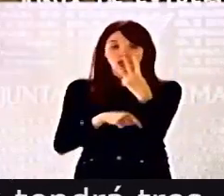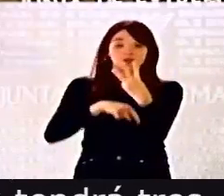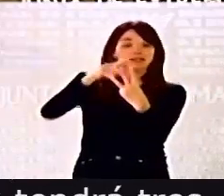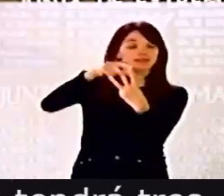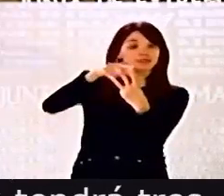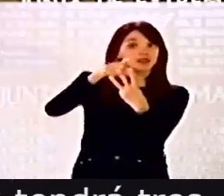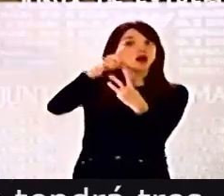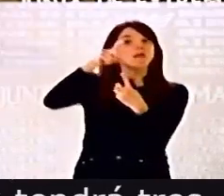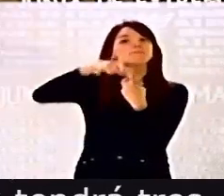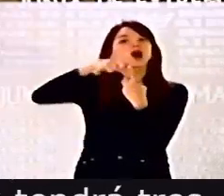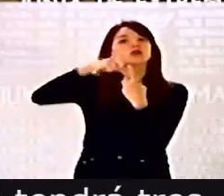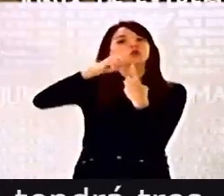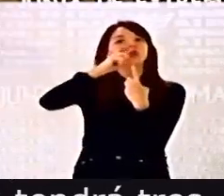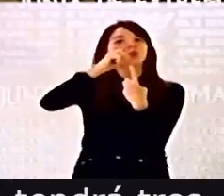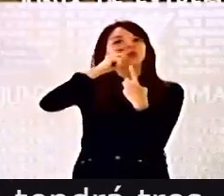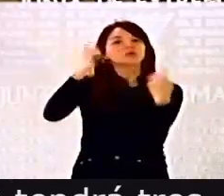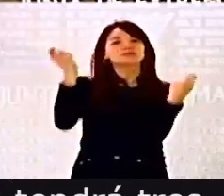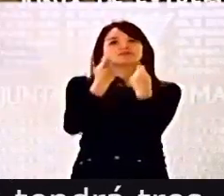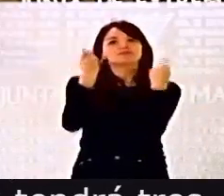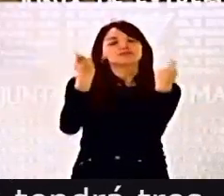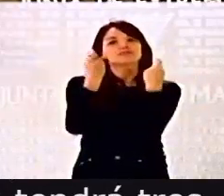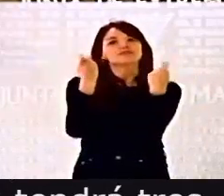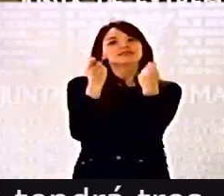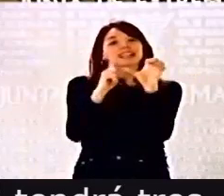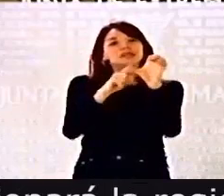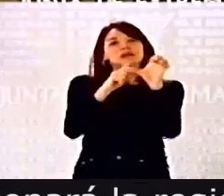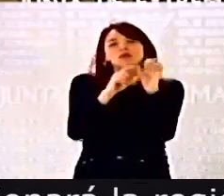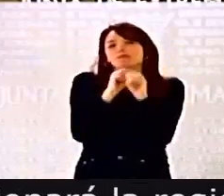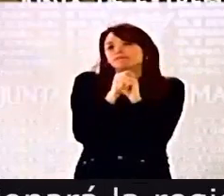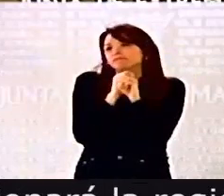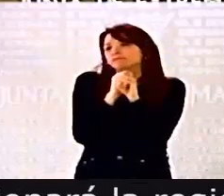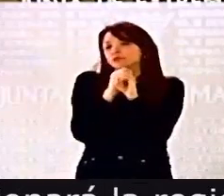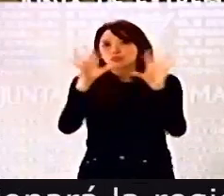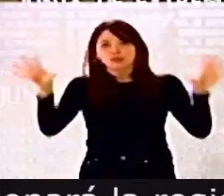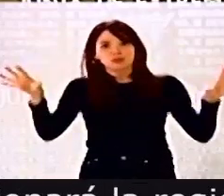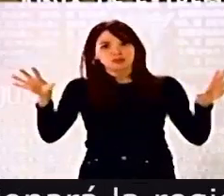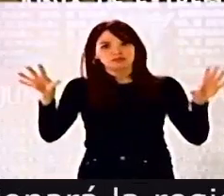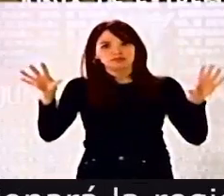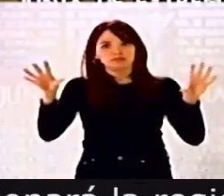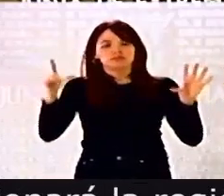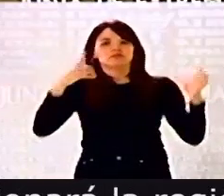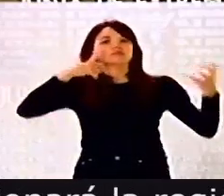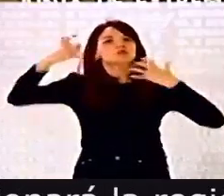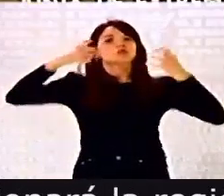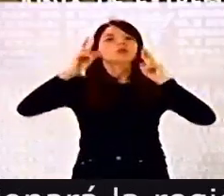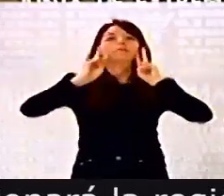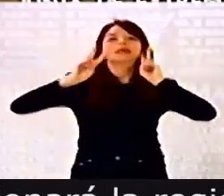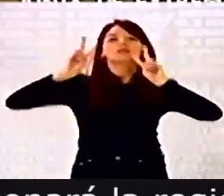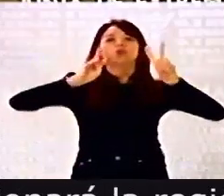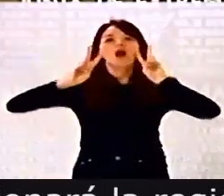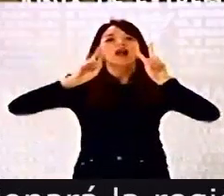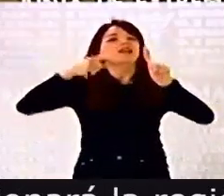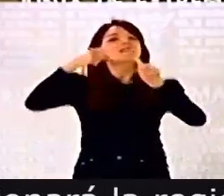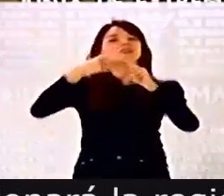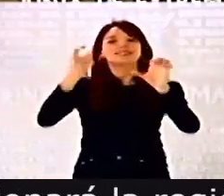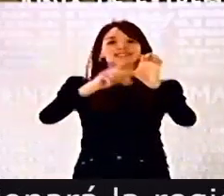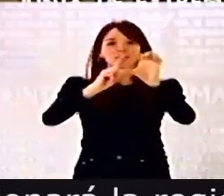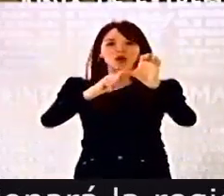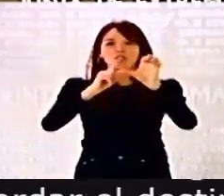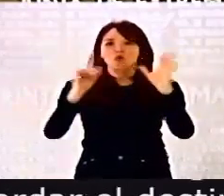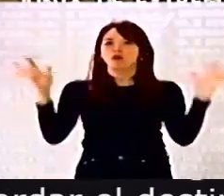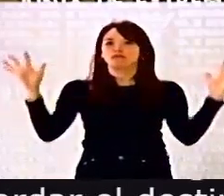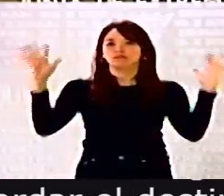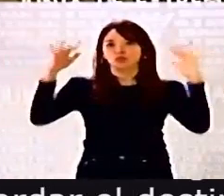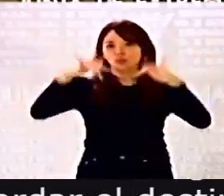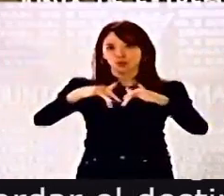y en junio. Promocionará la región en redes sociales con material audiovisual para recordar el destino Extremadura. La